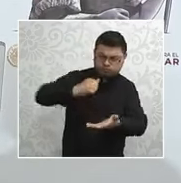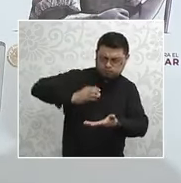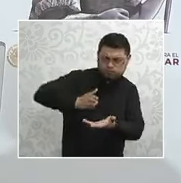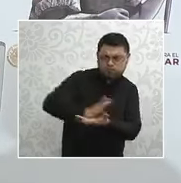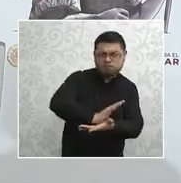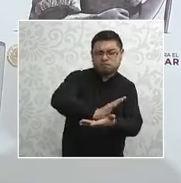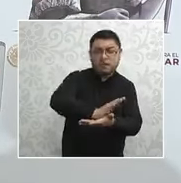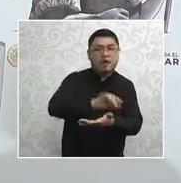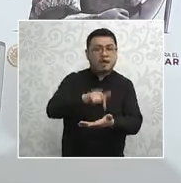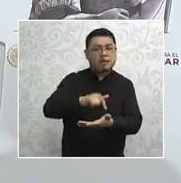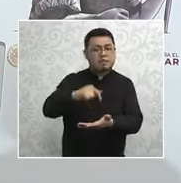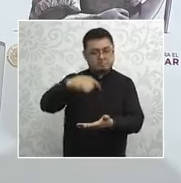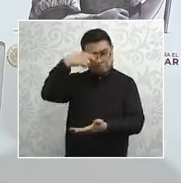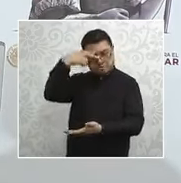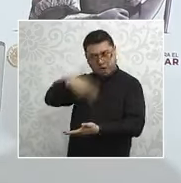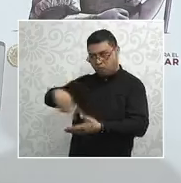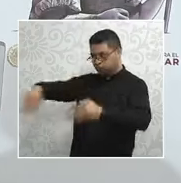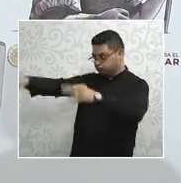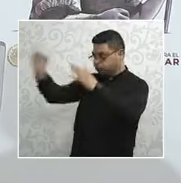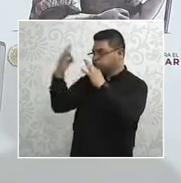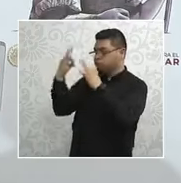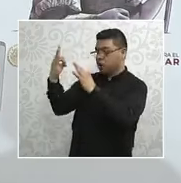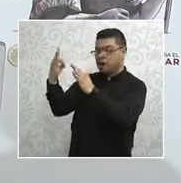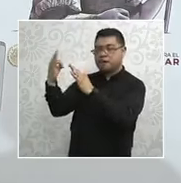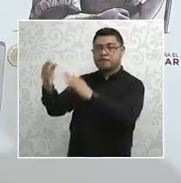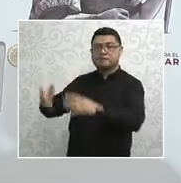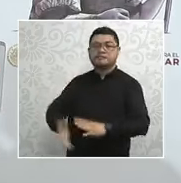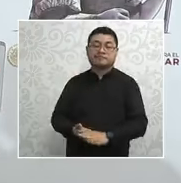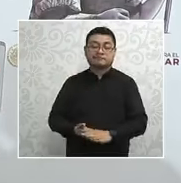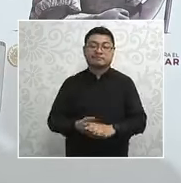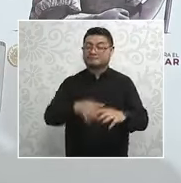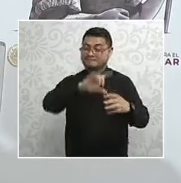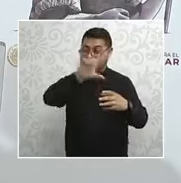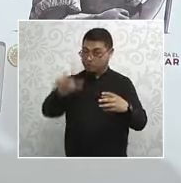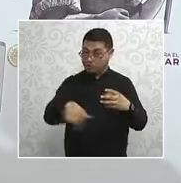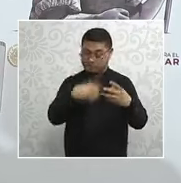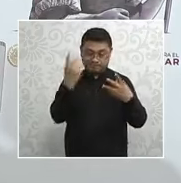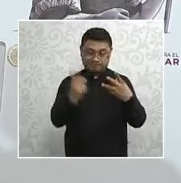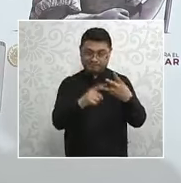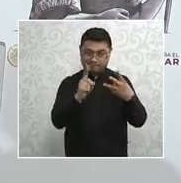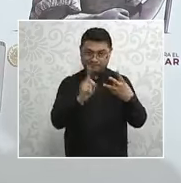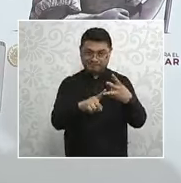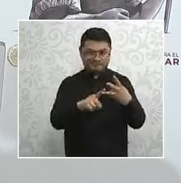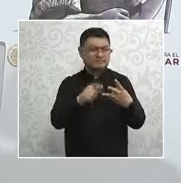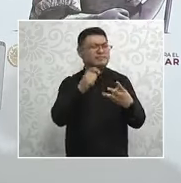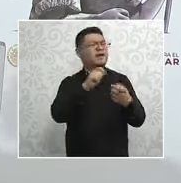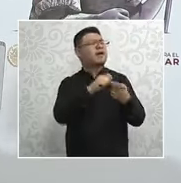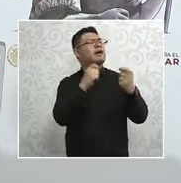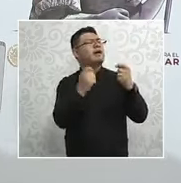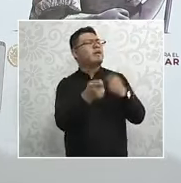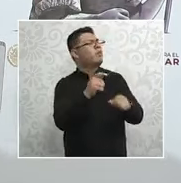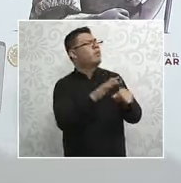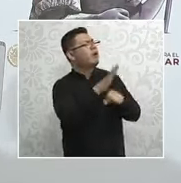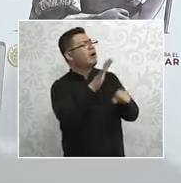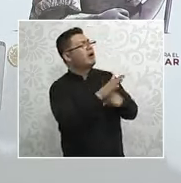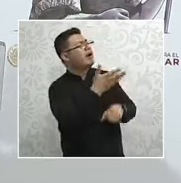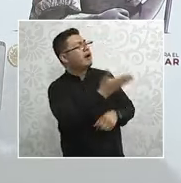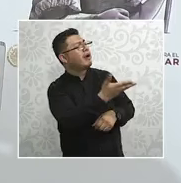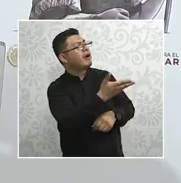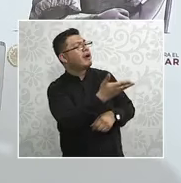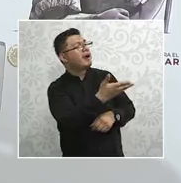esa invasión después vino la tercera transformación Cuál es la la